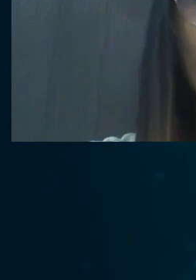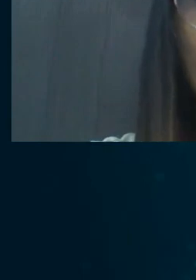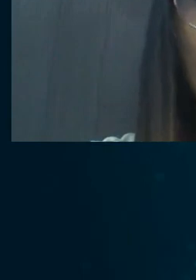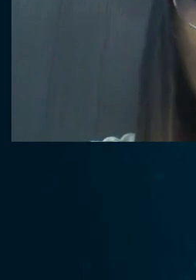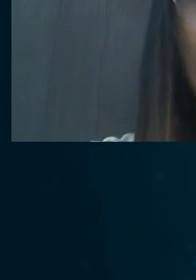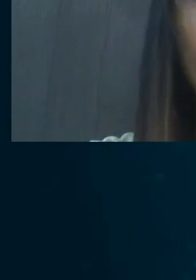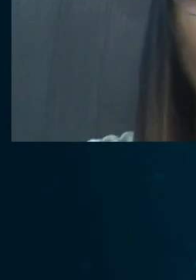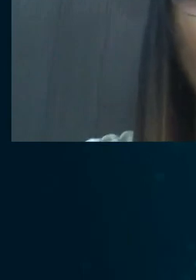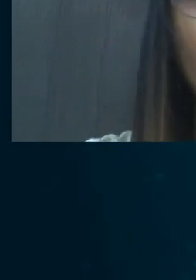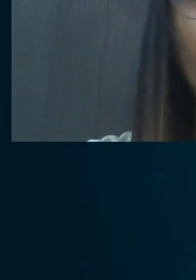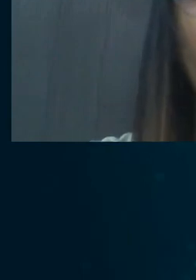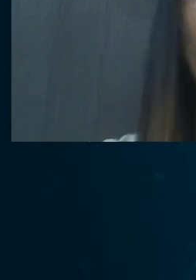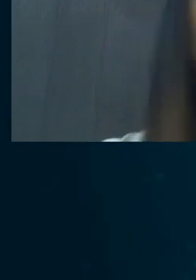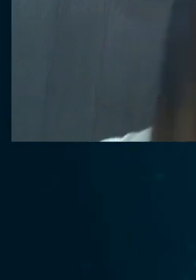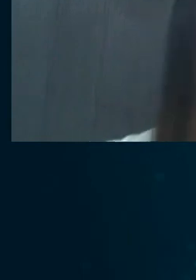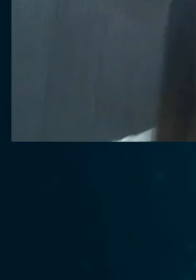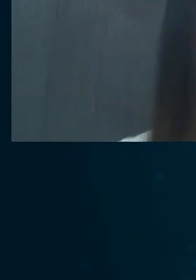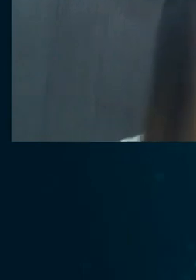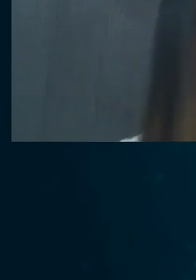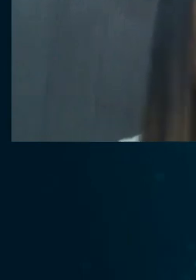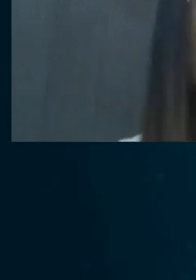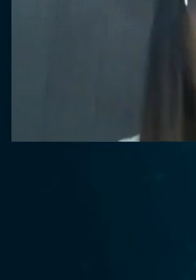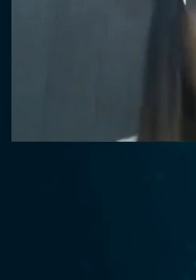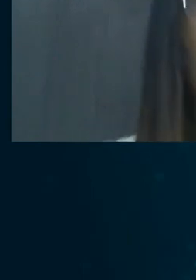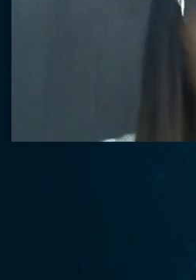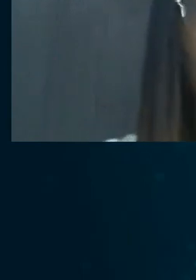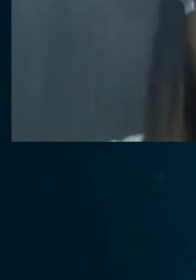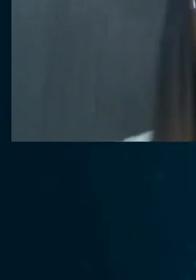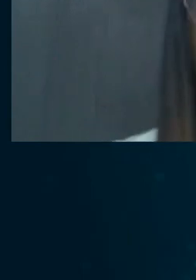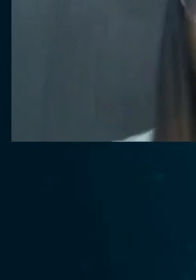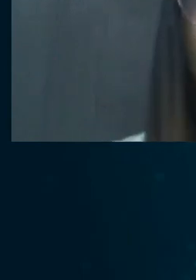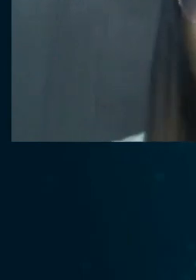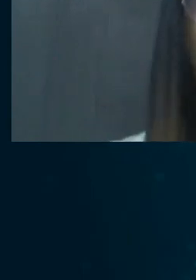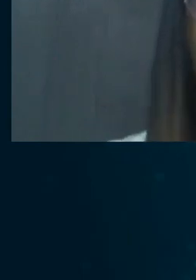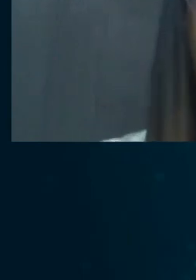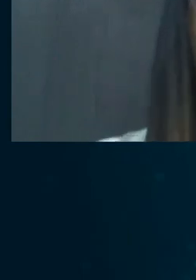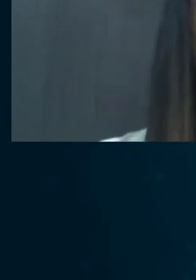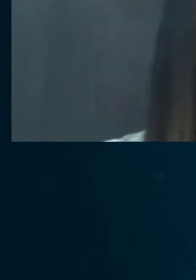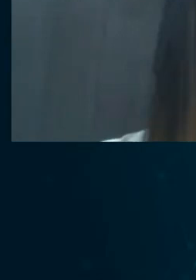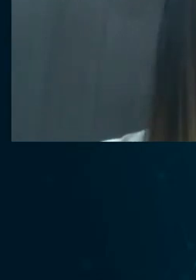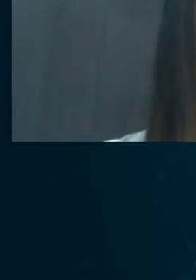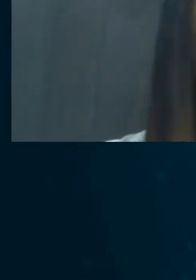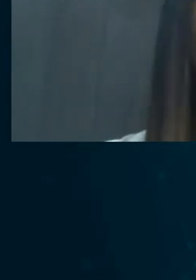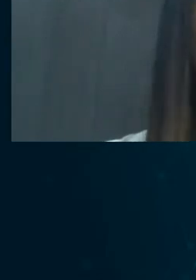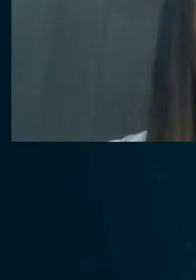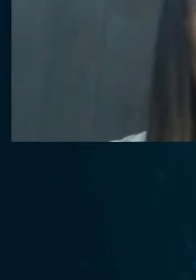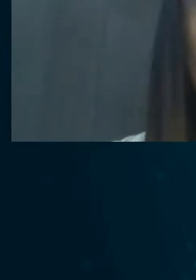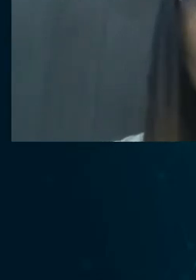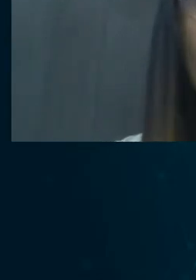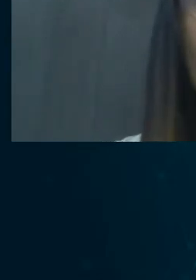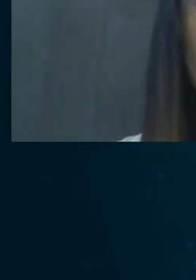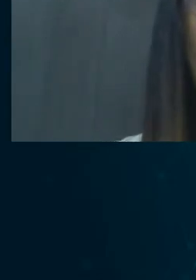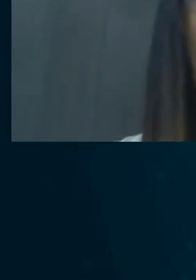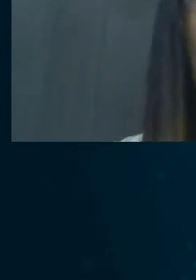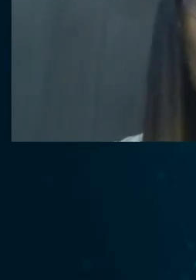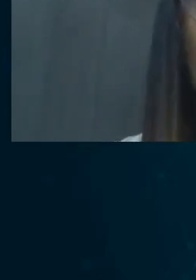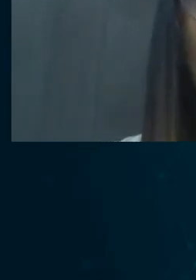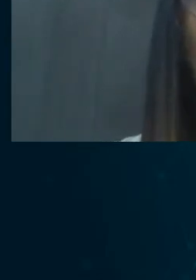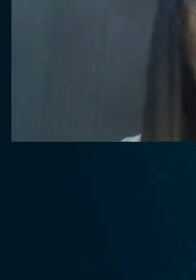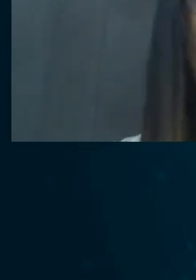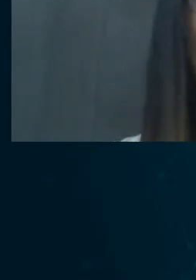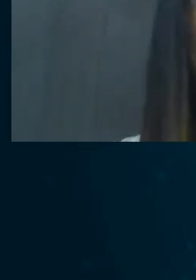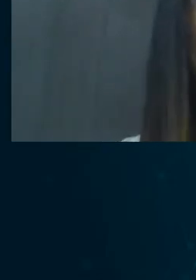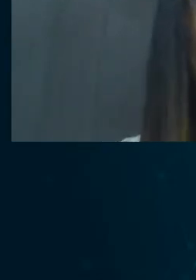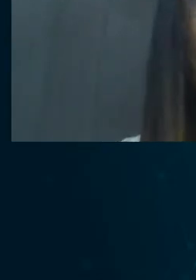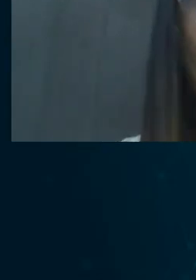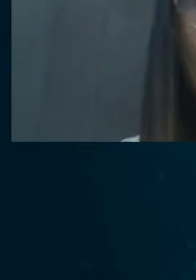Innovación Tecnológica, Gestión e Innovación Tecnológica. El día de hoy estaremos abordando